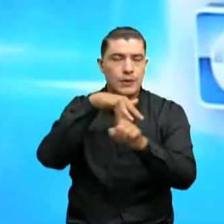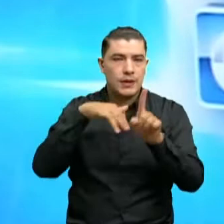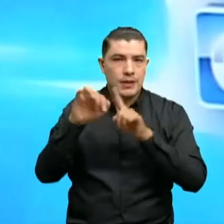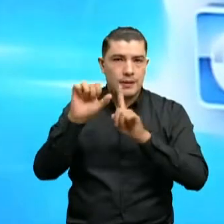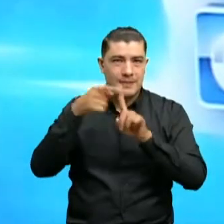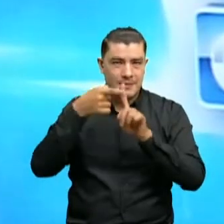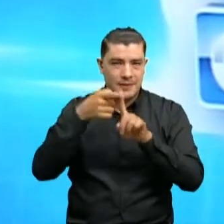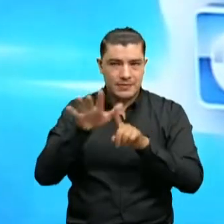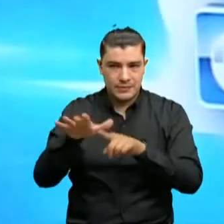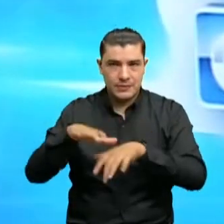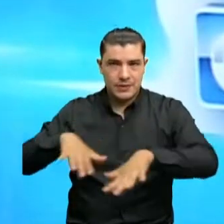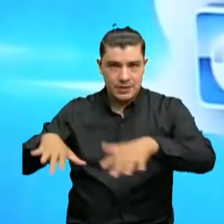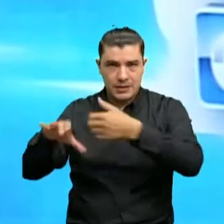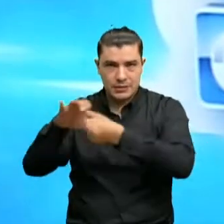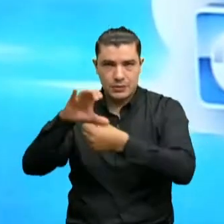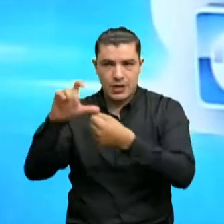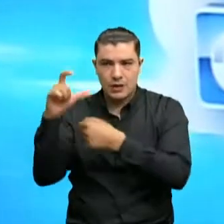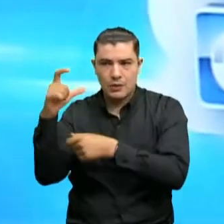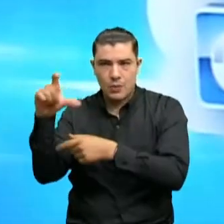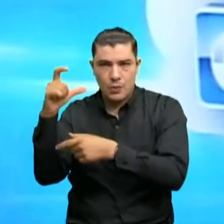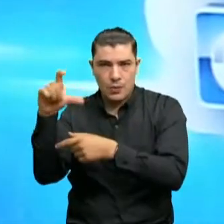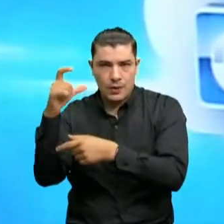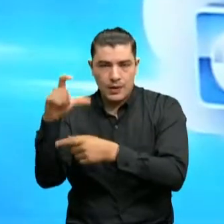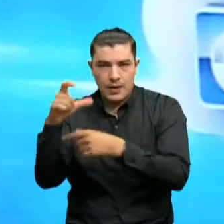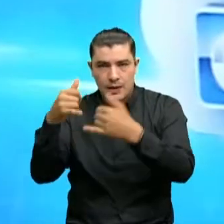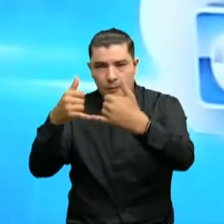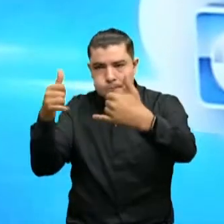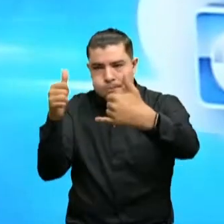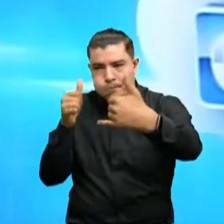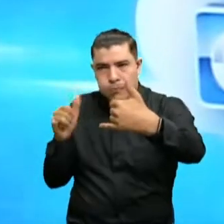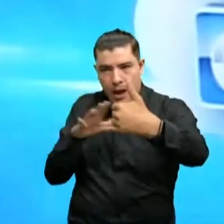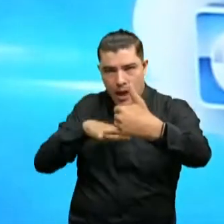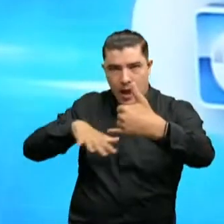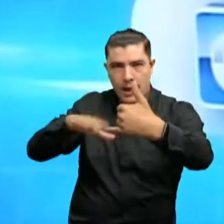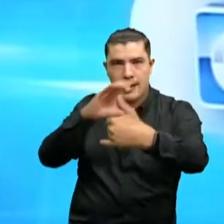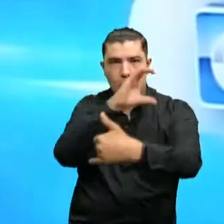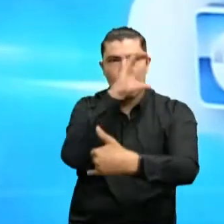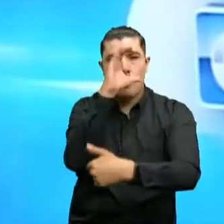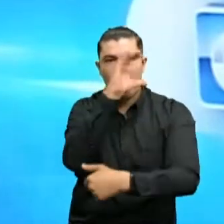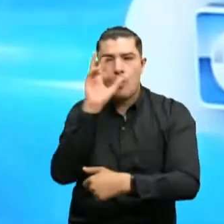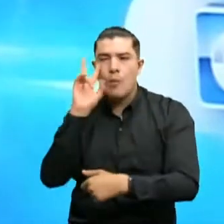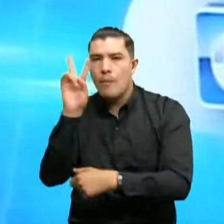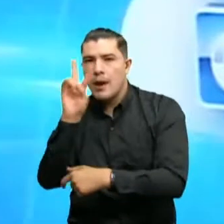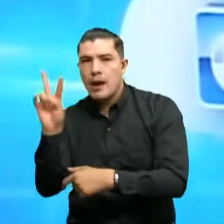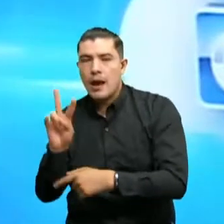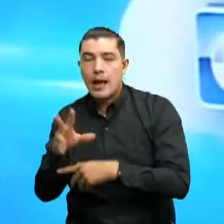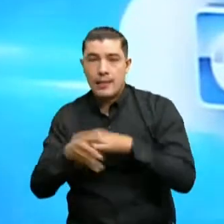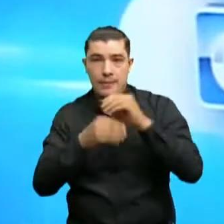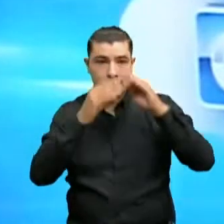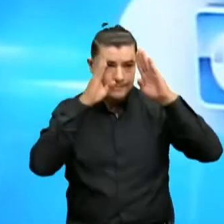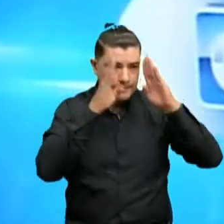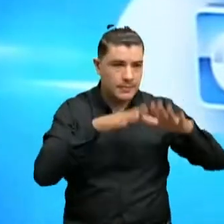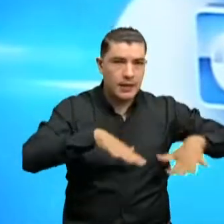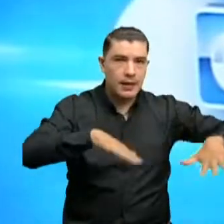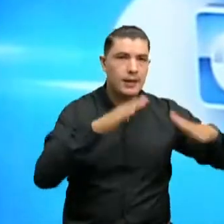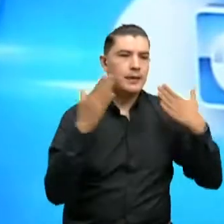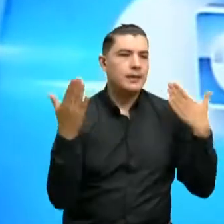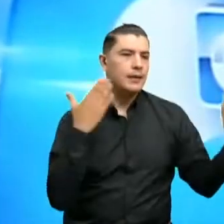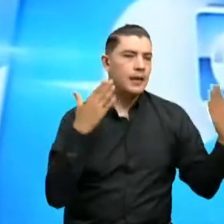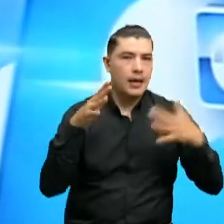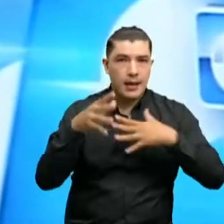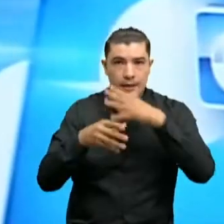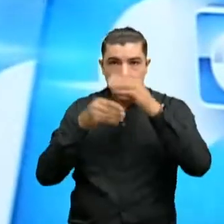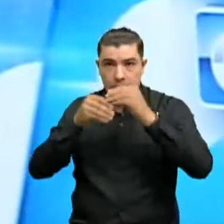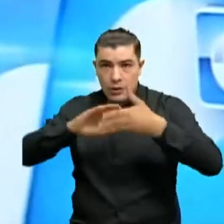línea de frontera otro con el propósito de afianzar nuestras capacidades en el sector rural y otro en el sector de las comunas